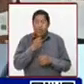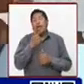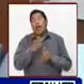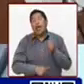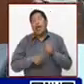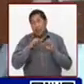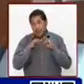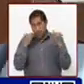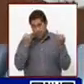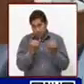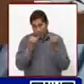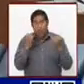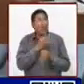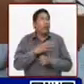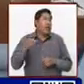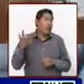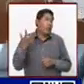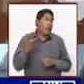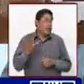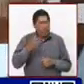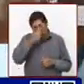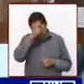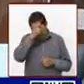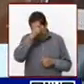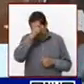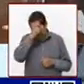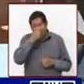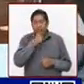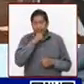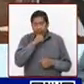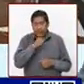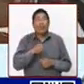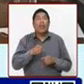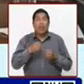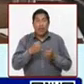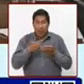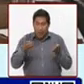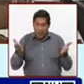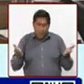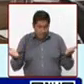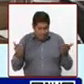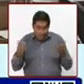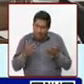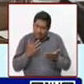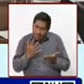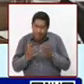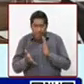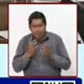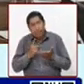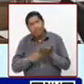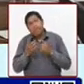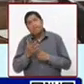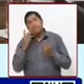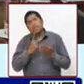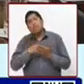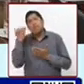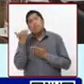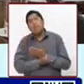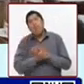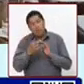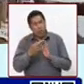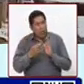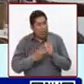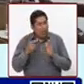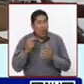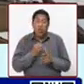a cada institución. Y tres, generar espacios de discusión sobre proyectos normativos